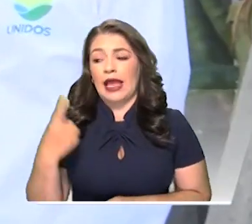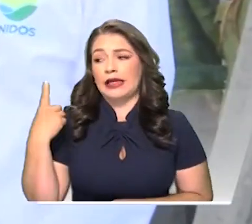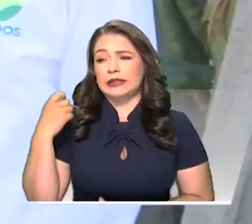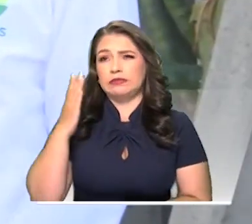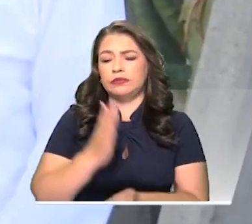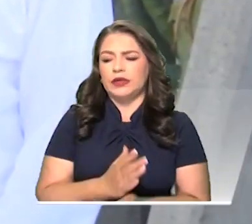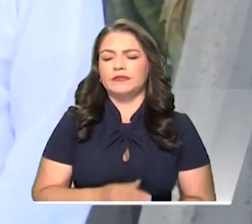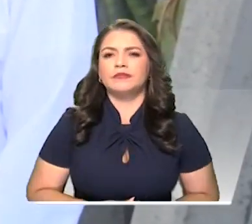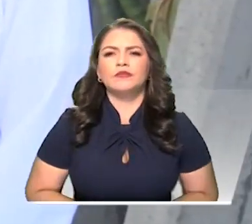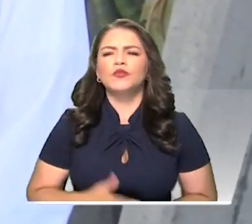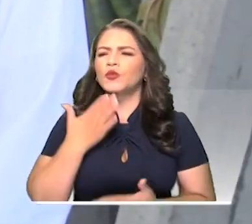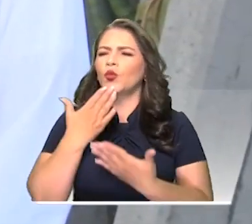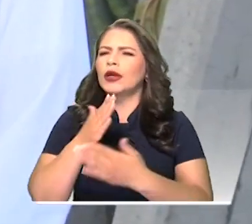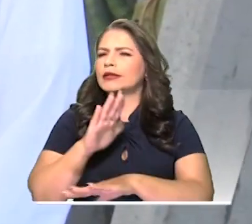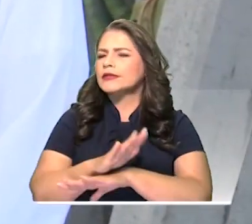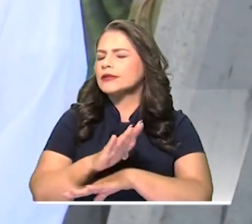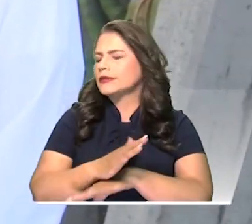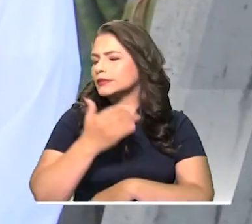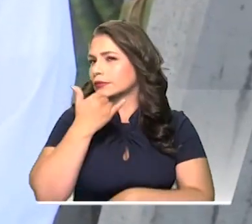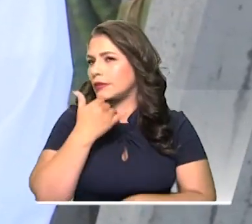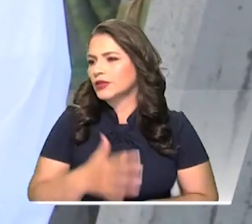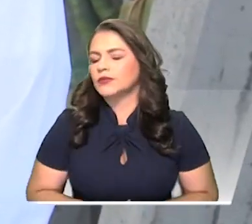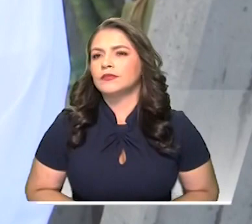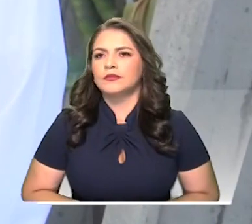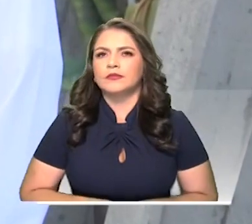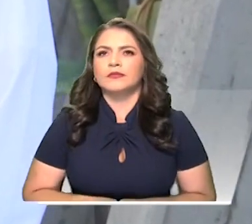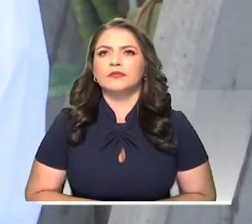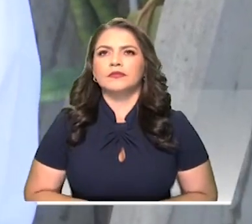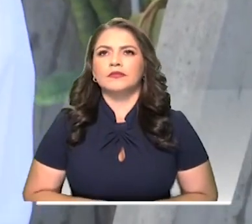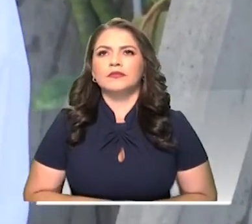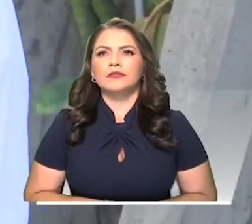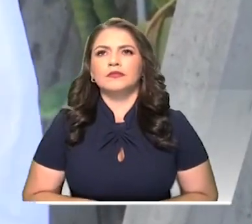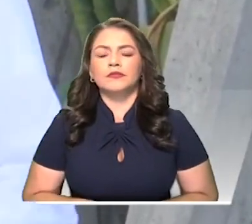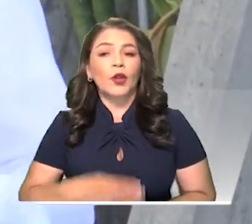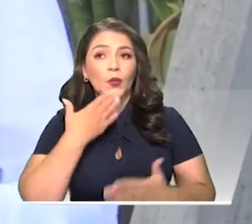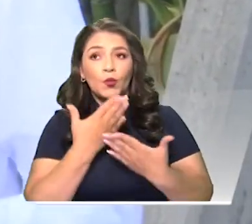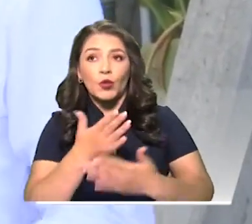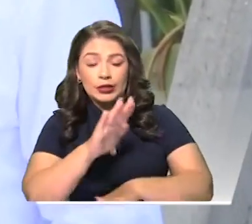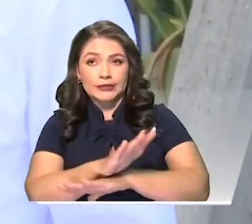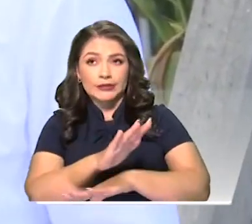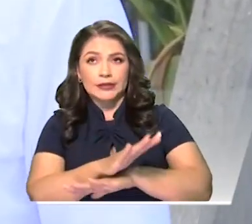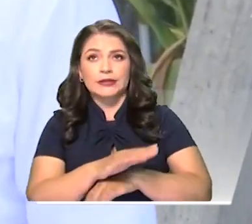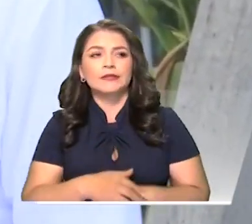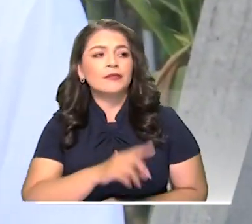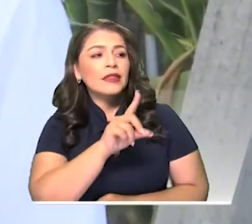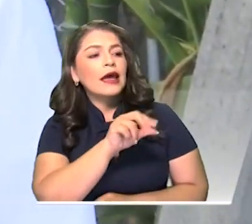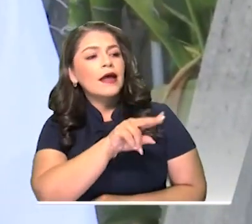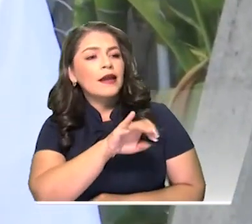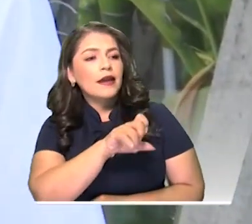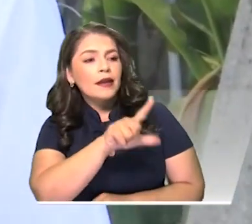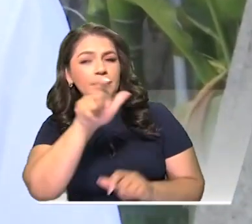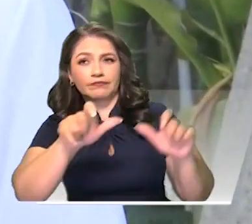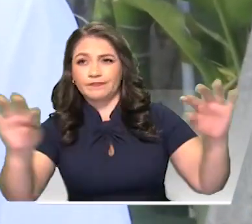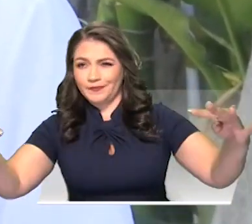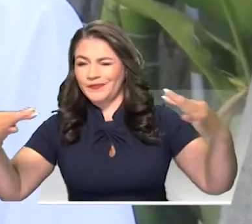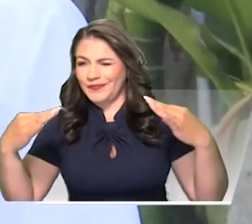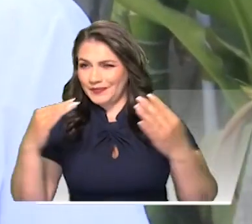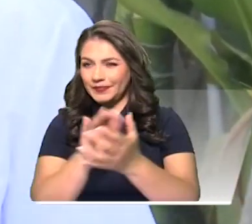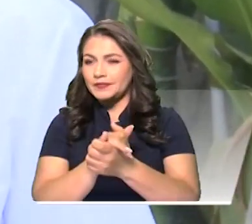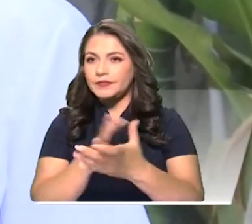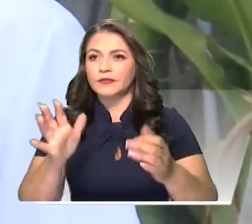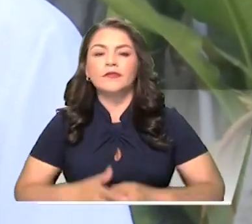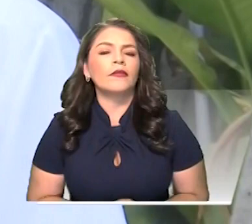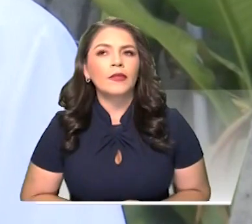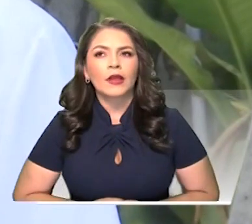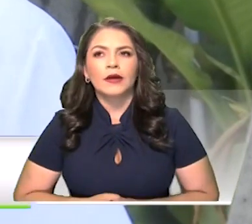ayer secretario Muy buenas tardes Qué información tienen ustedes como autoridad Buenas tardes Daniel y para todos los televidentes en